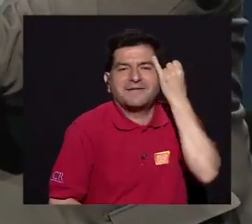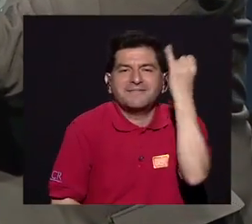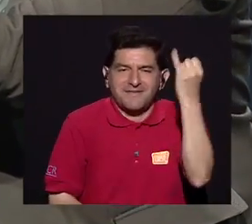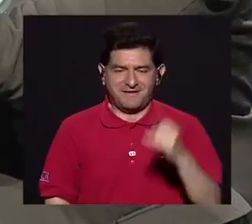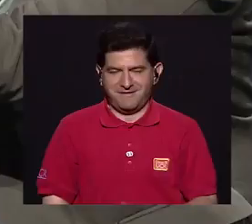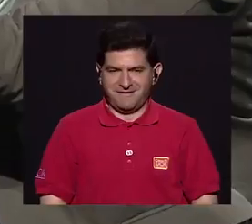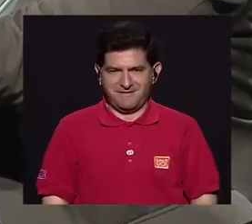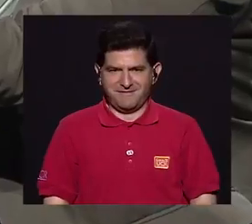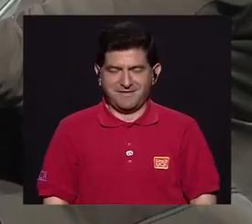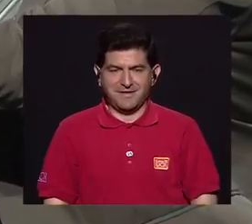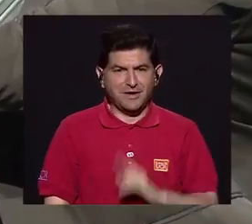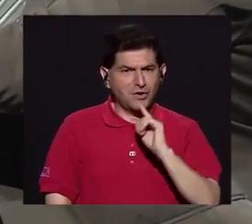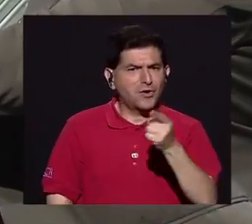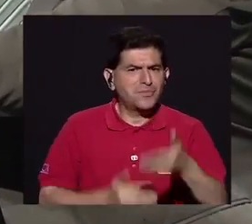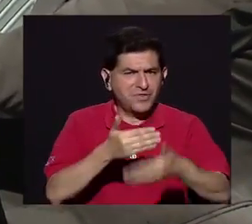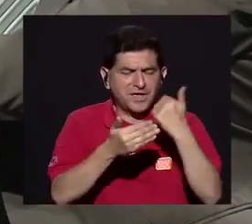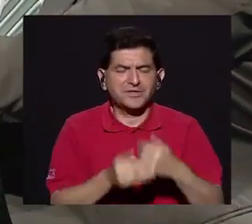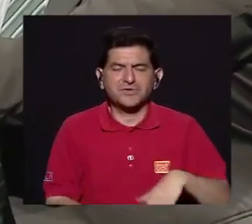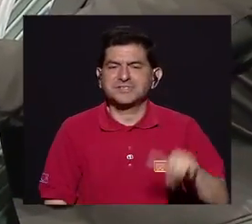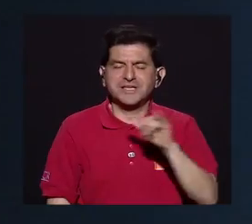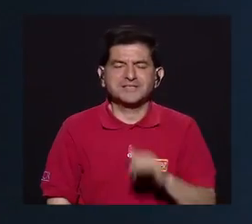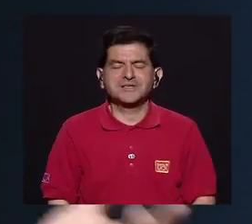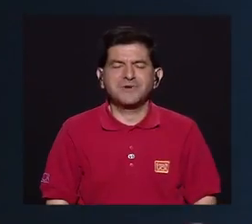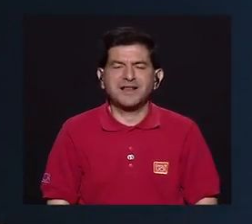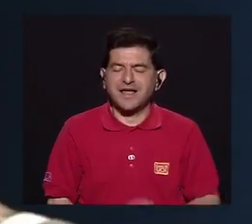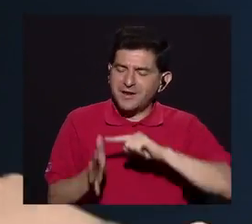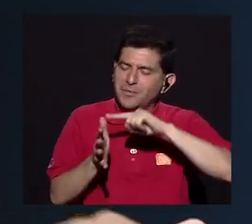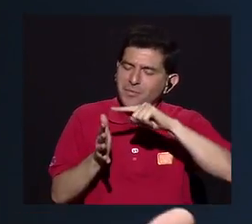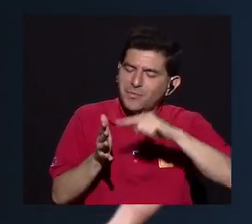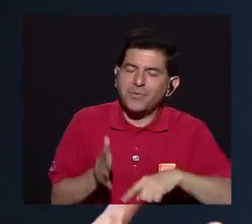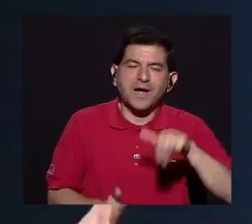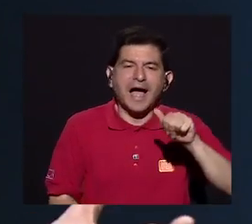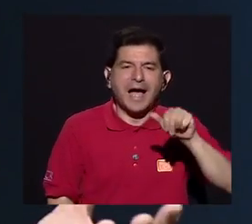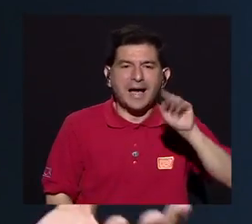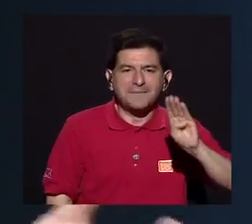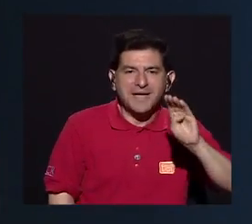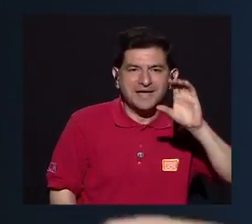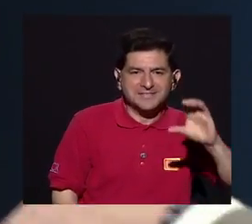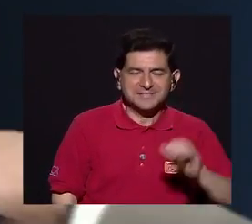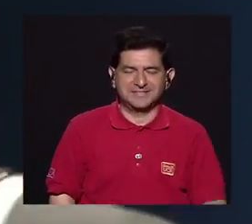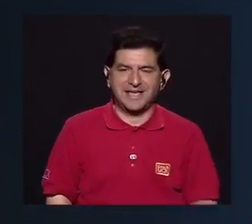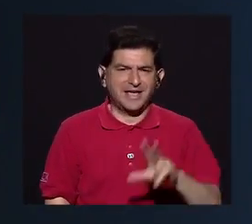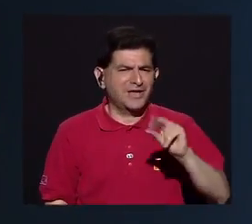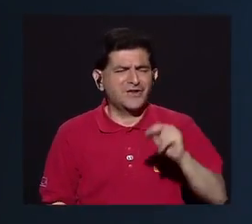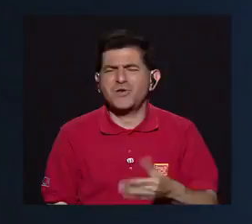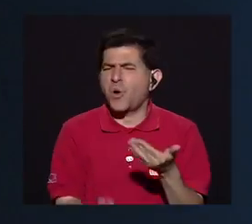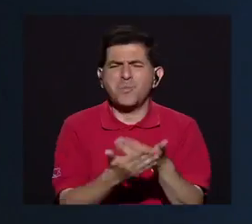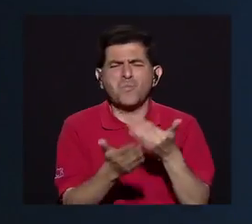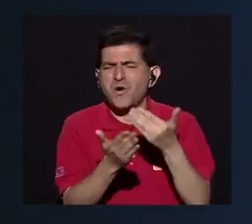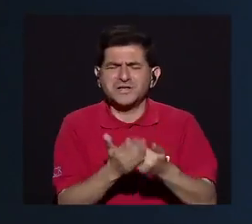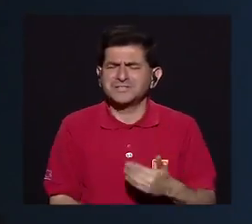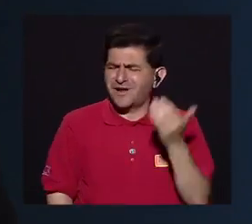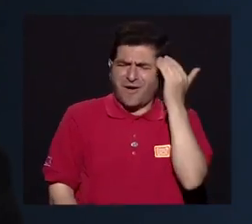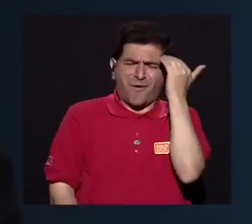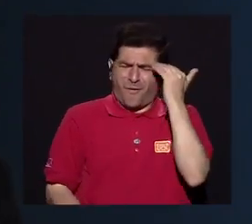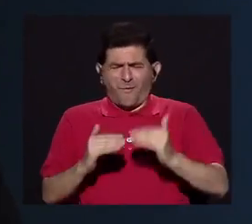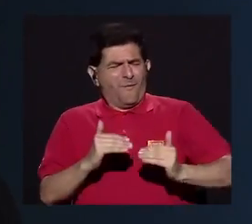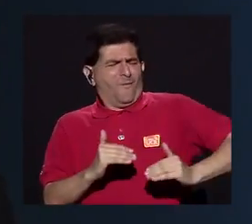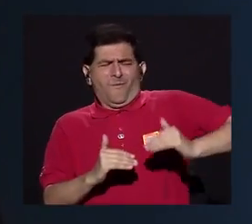idea de que, como tú decías, sea el ABC digerible, un libro que se lea, no una demostración de erudismo